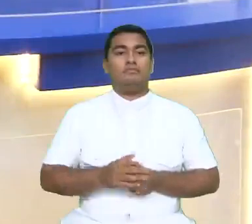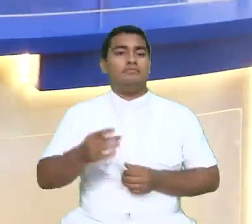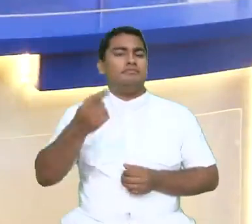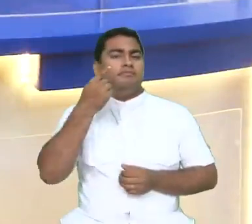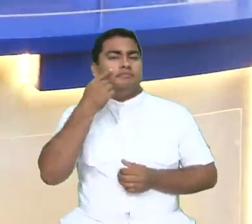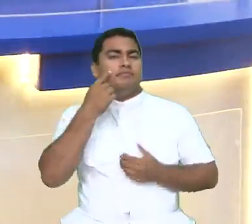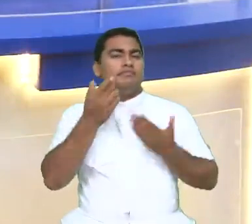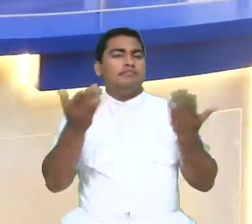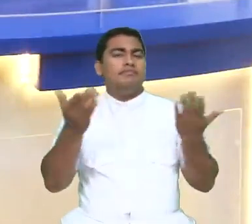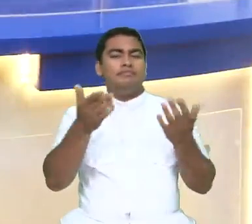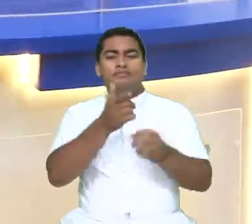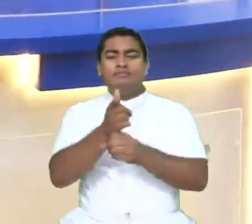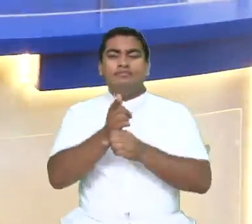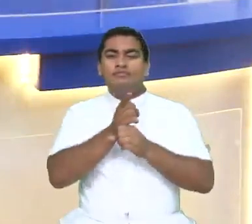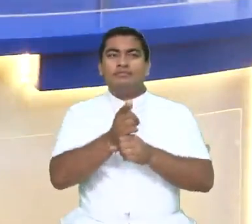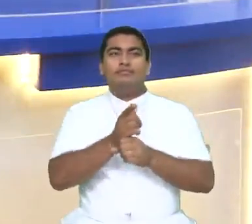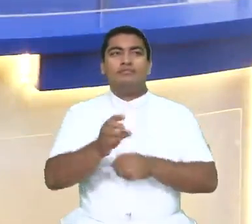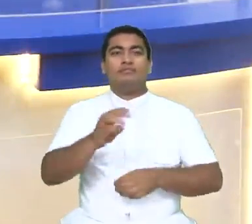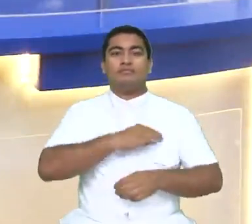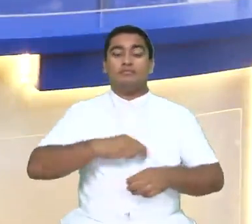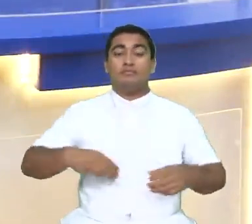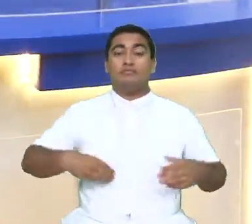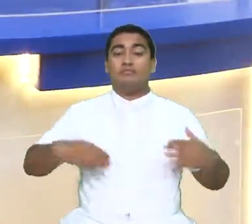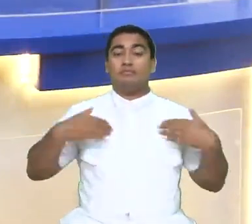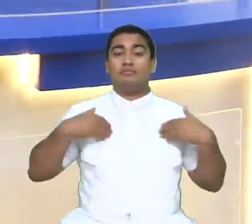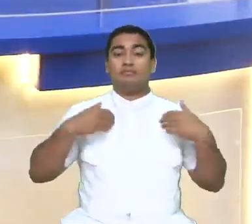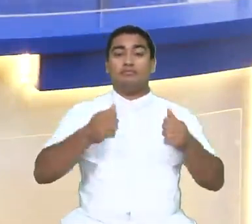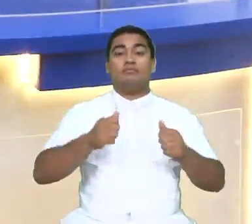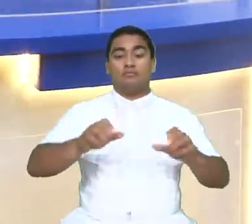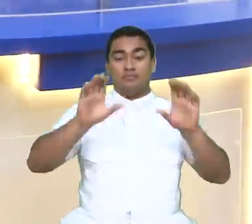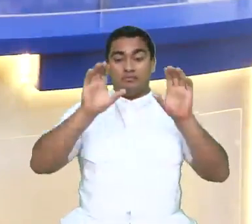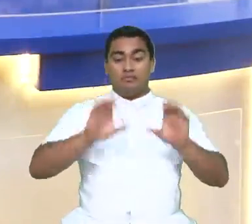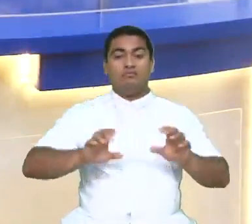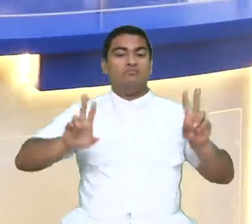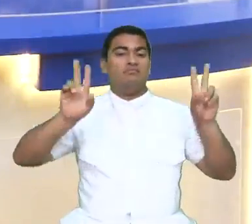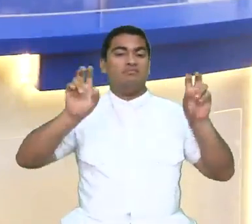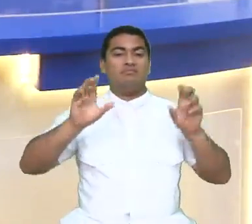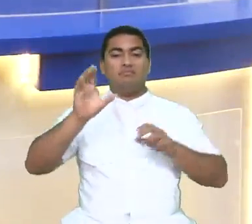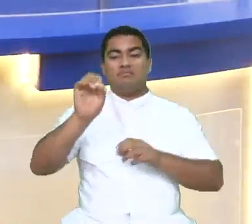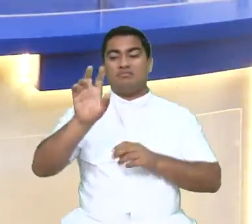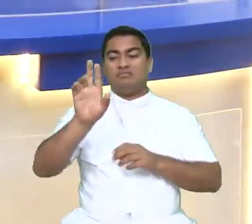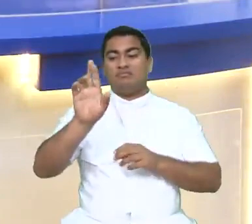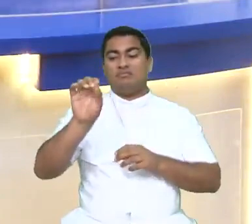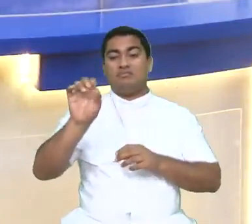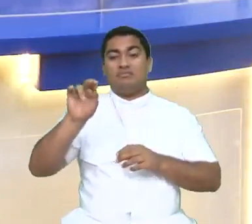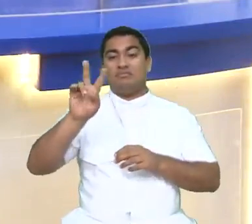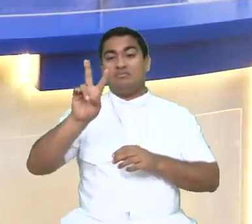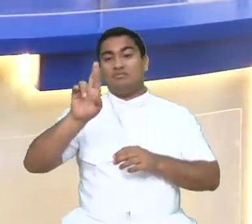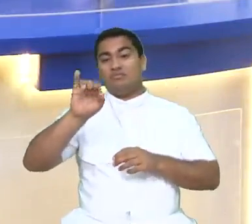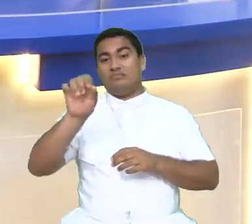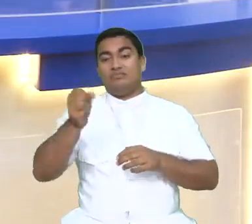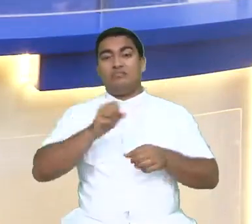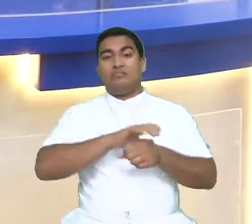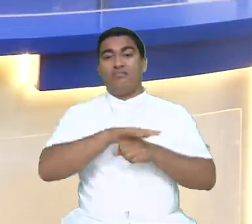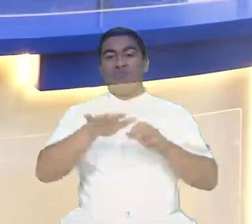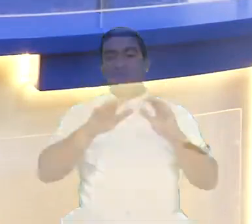Veamos ahora el reporte brindado por el Ministerio de Salud esta tarde sobre los casos de coronavirus en el mundo.